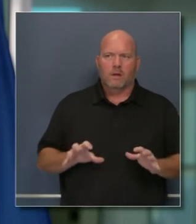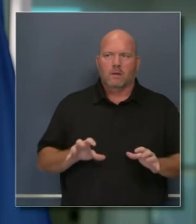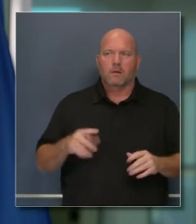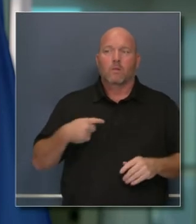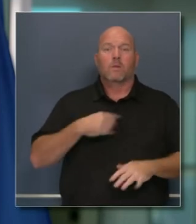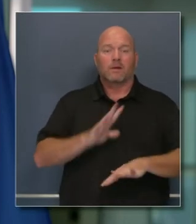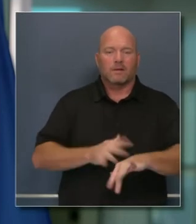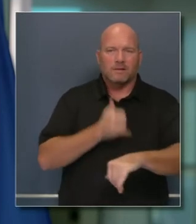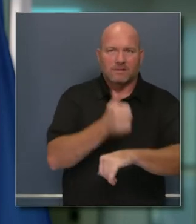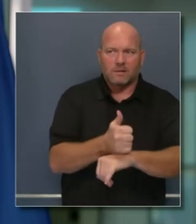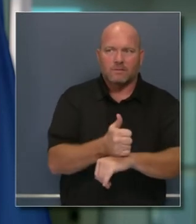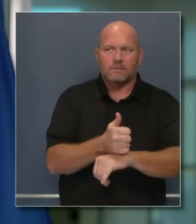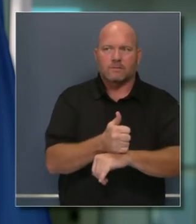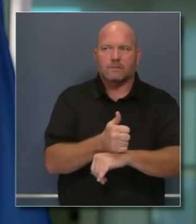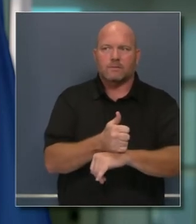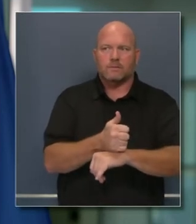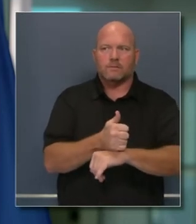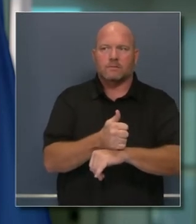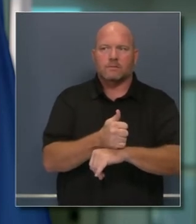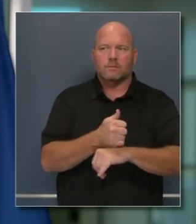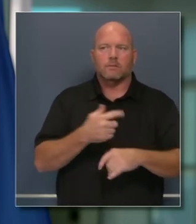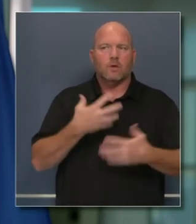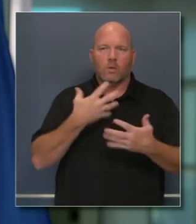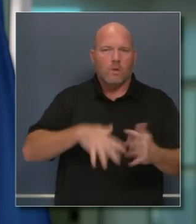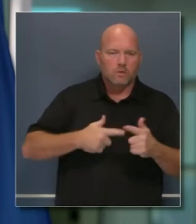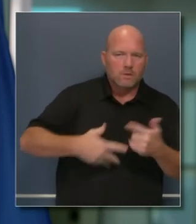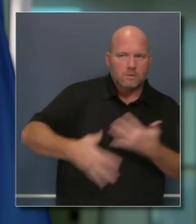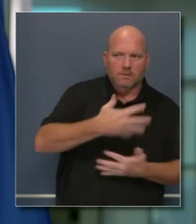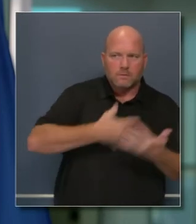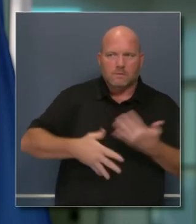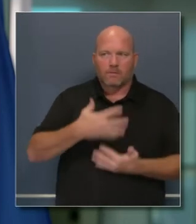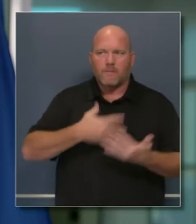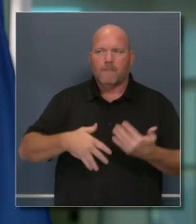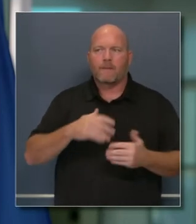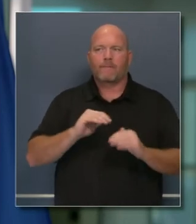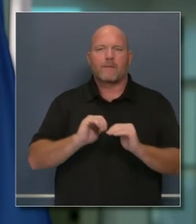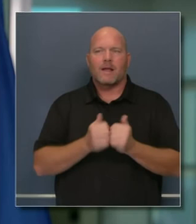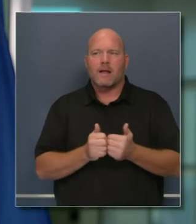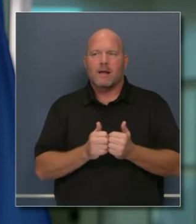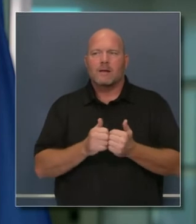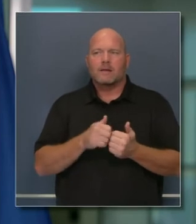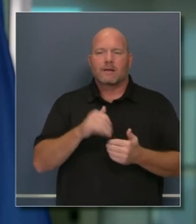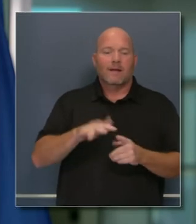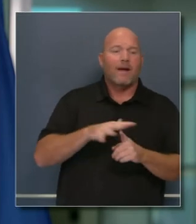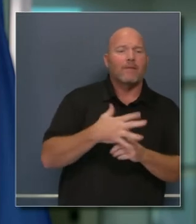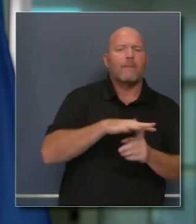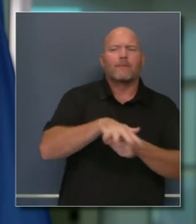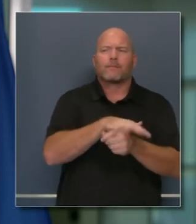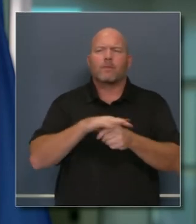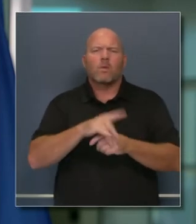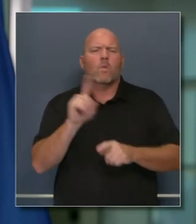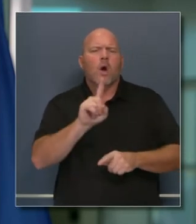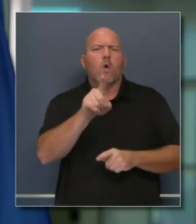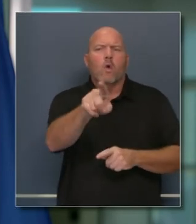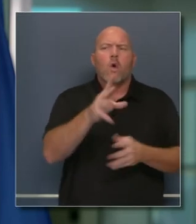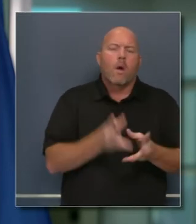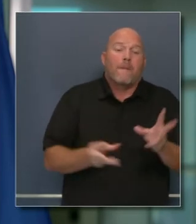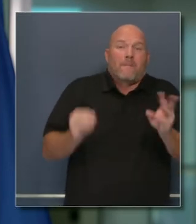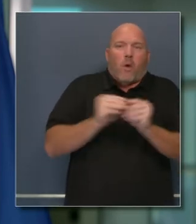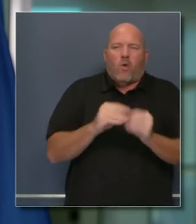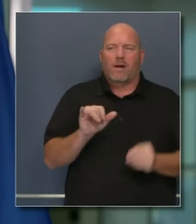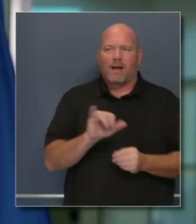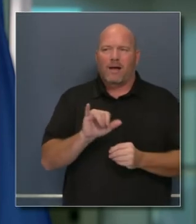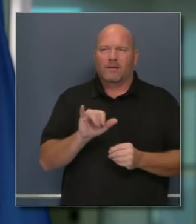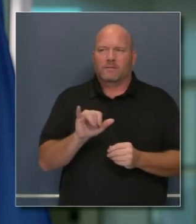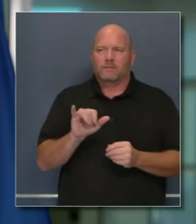traspiés, tenemos que crear condiciones donde evitamos aglomeraciones de grandes grupos de personas, para